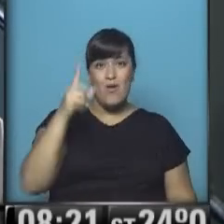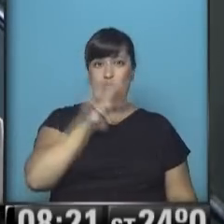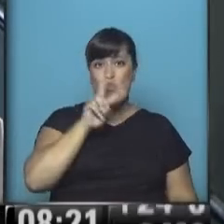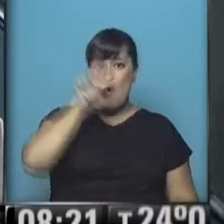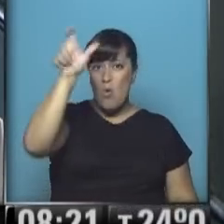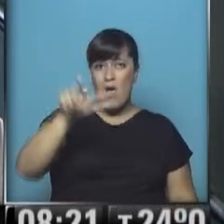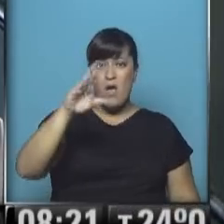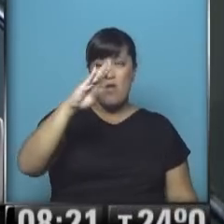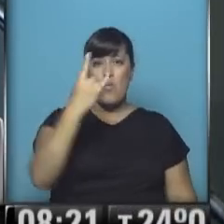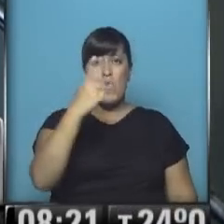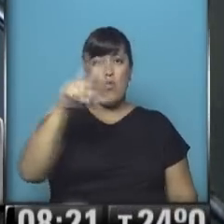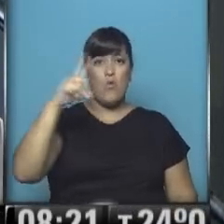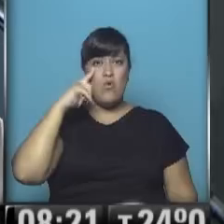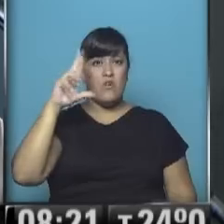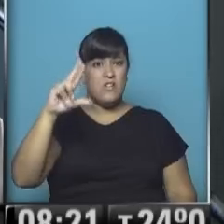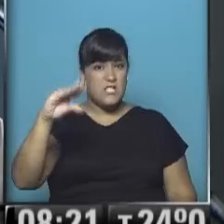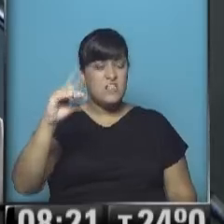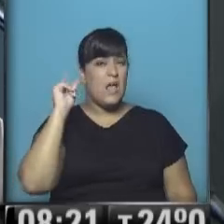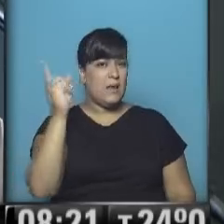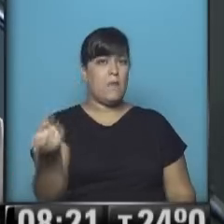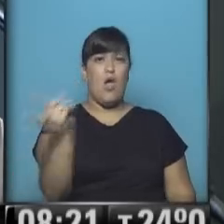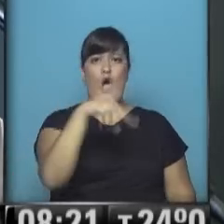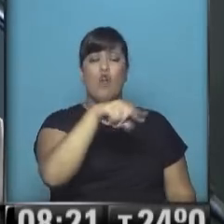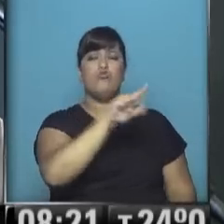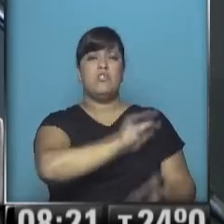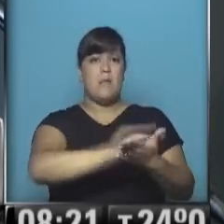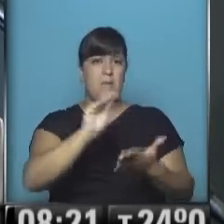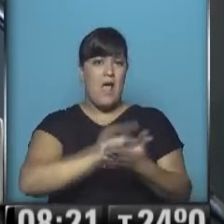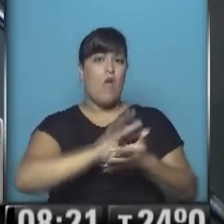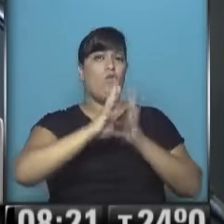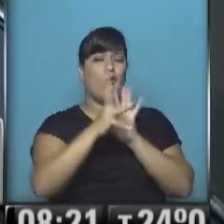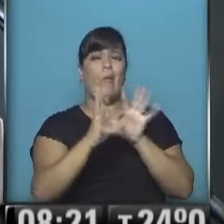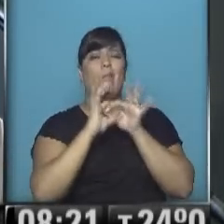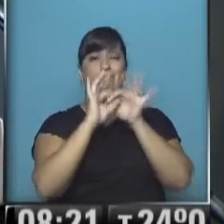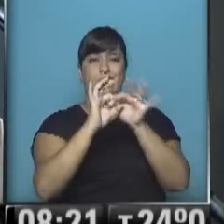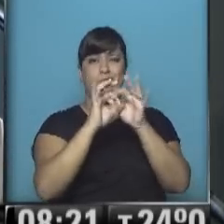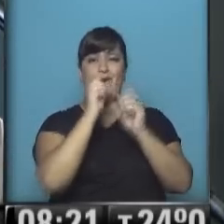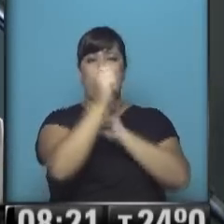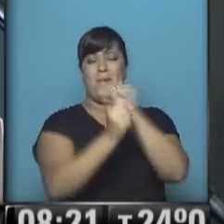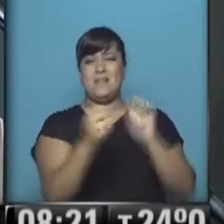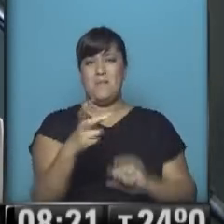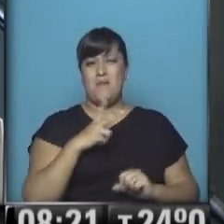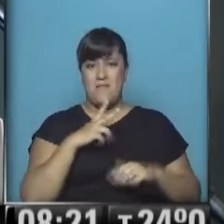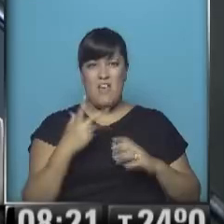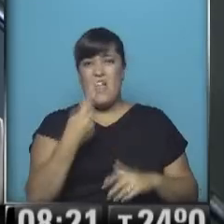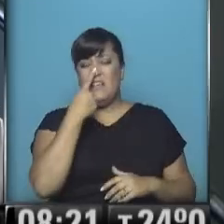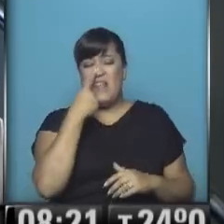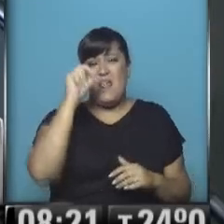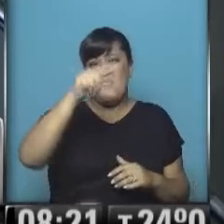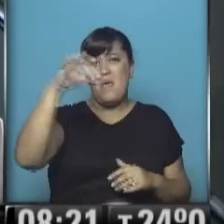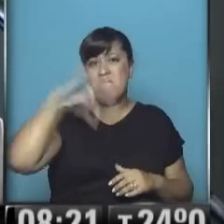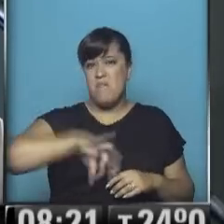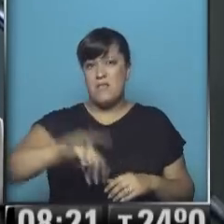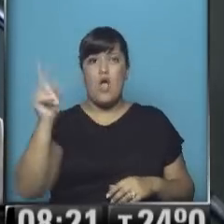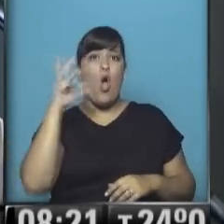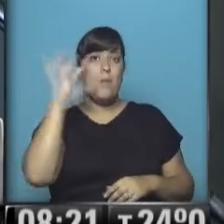muchos actores dirigentes políticos, son empleados corporativos y gerentes de sus respectivos intereses. Y en definitiva, opinan no por